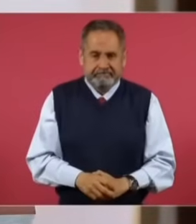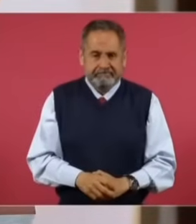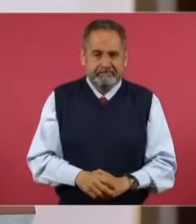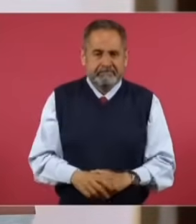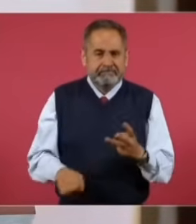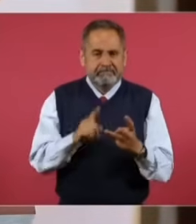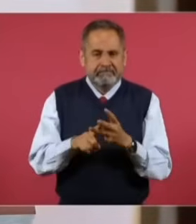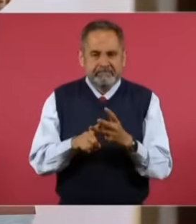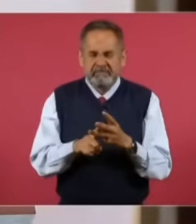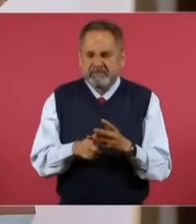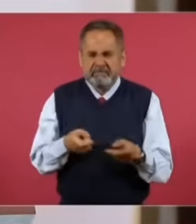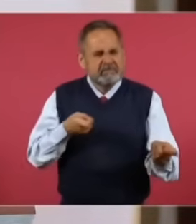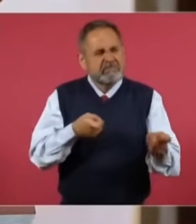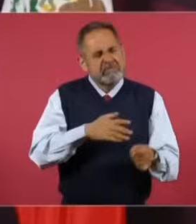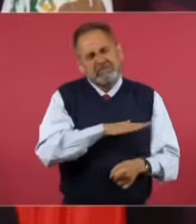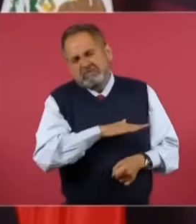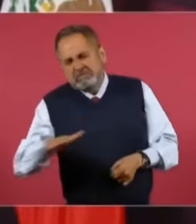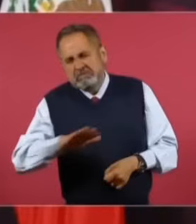No hubieron masacres.